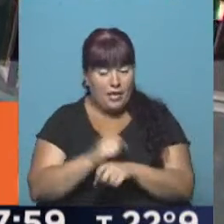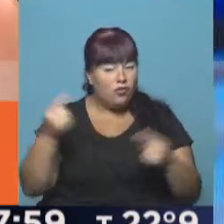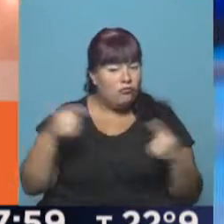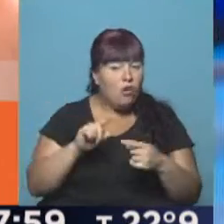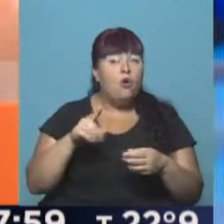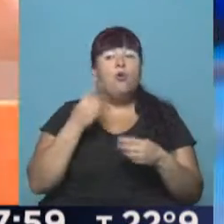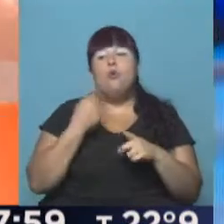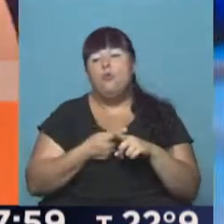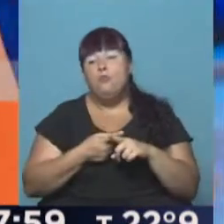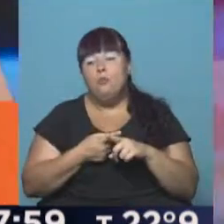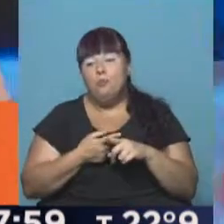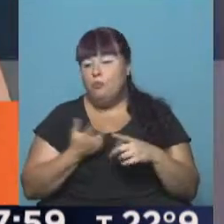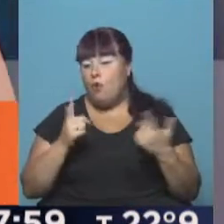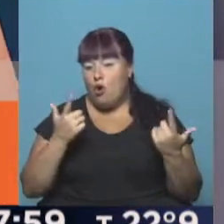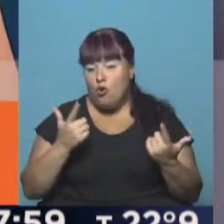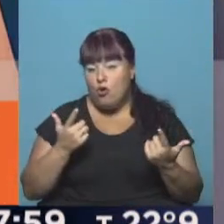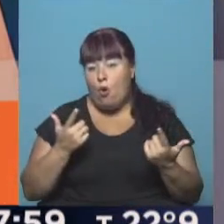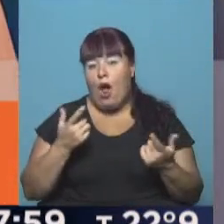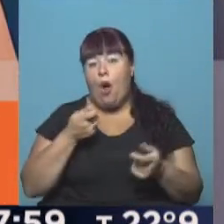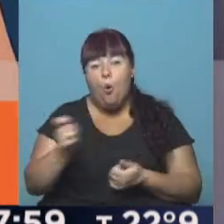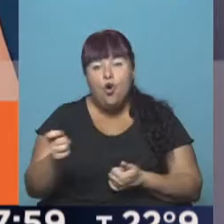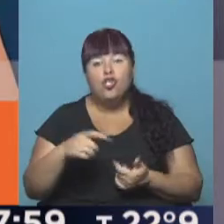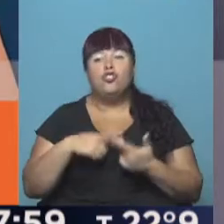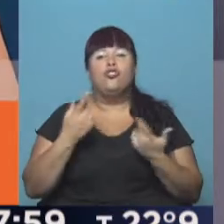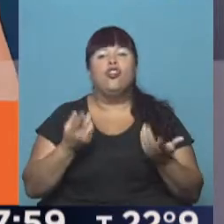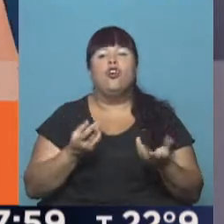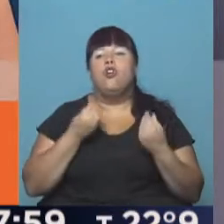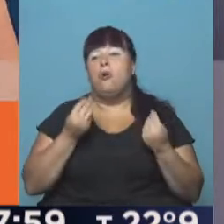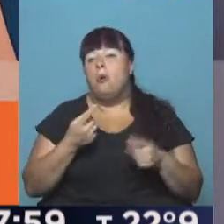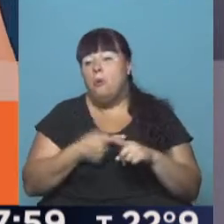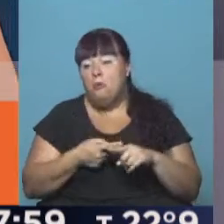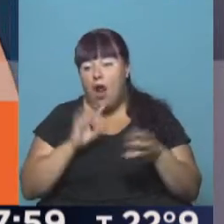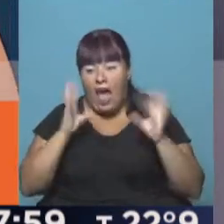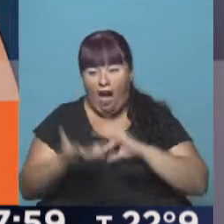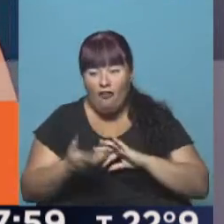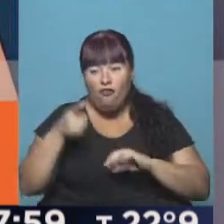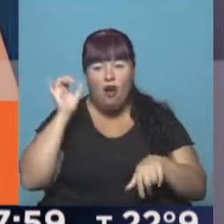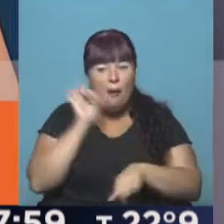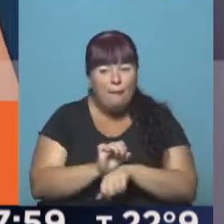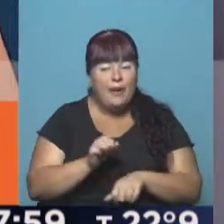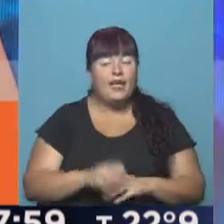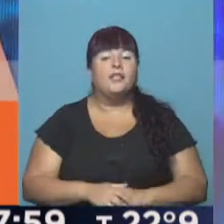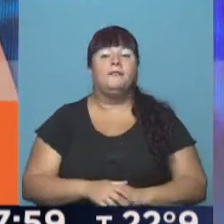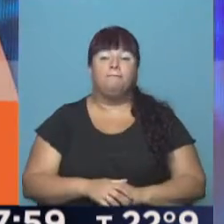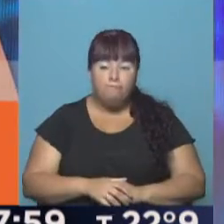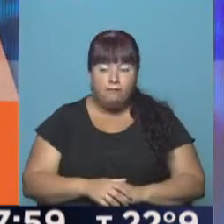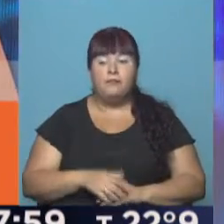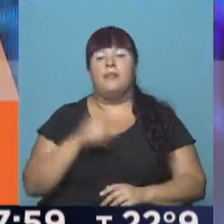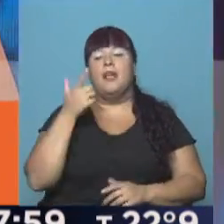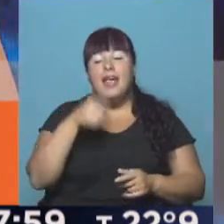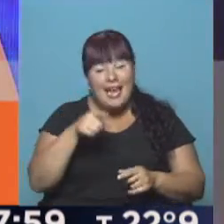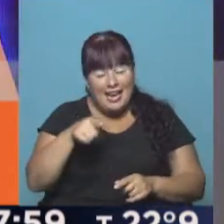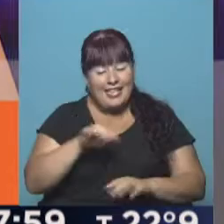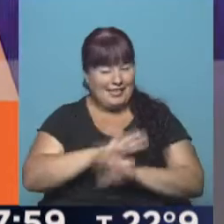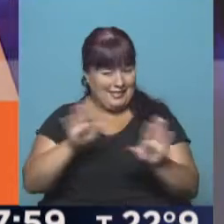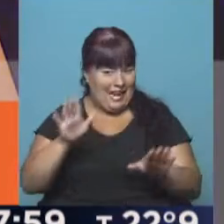arbitrarias? ¿Por no llegar a un juicio? ¿Por las condiciones en las que están encarcelados? Ejecuciones. Esto